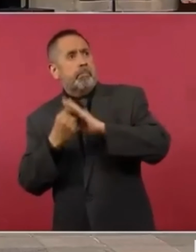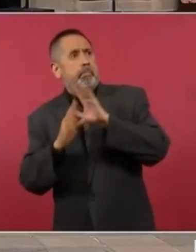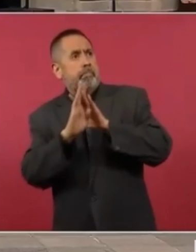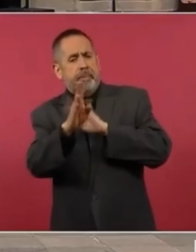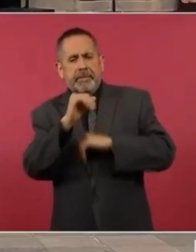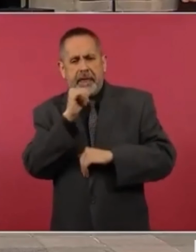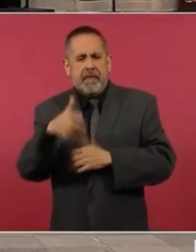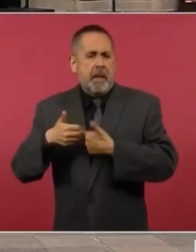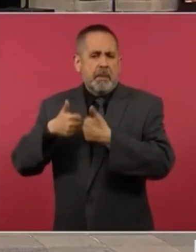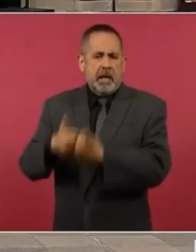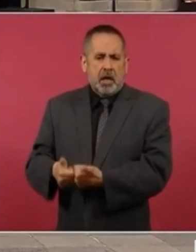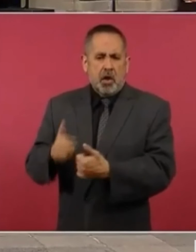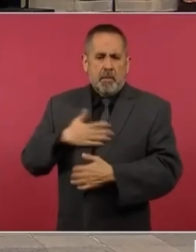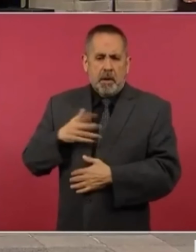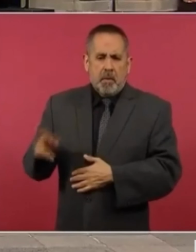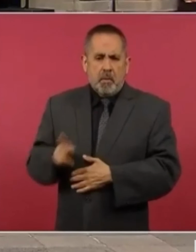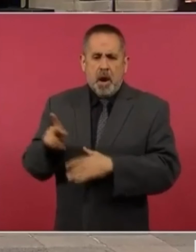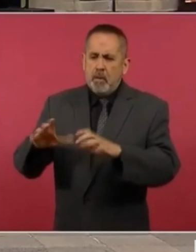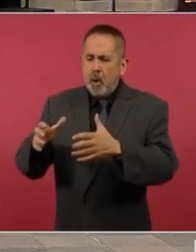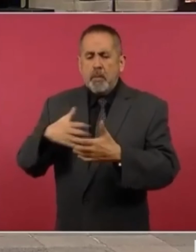sus pueblos.